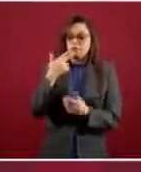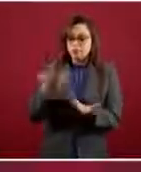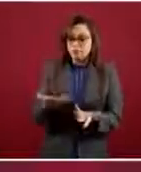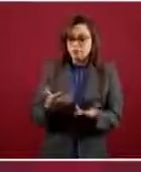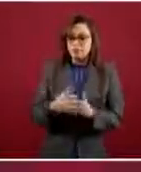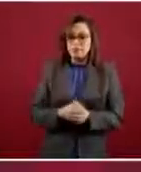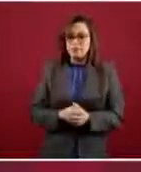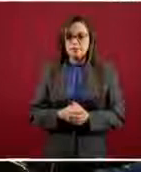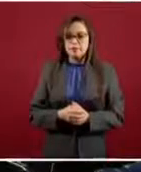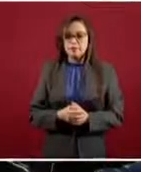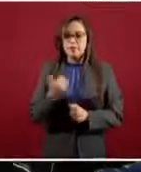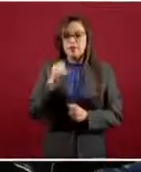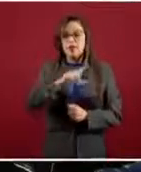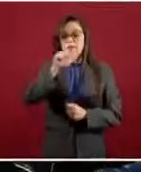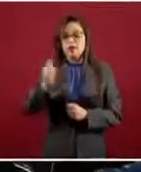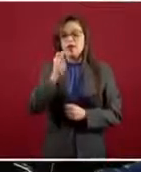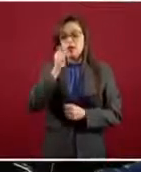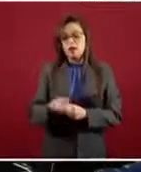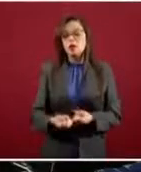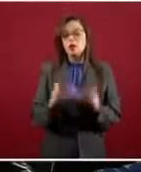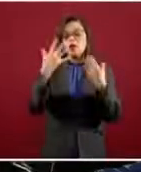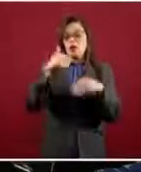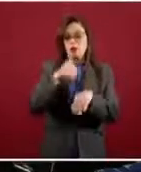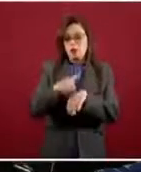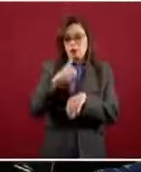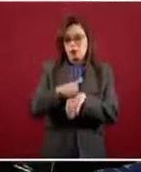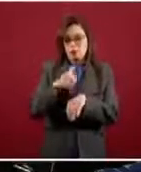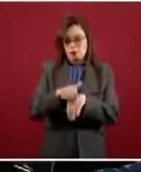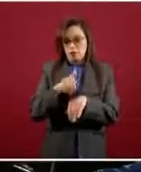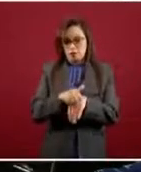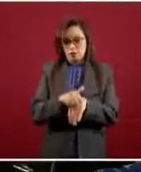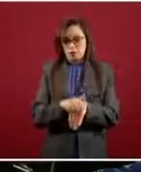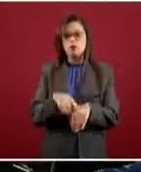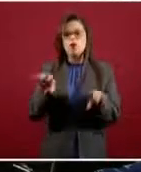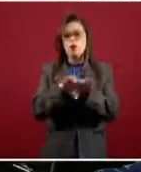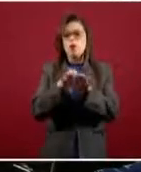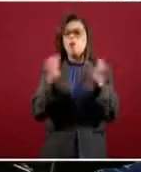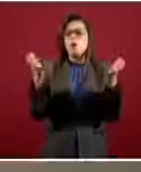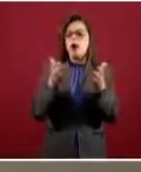significado del número de pruebas. Técnica.